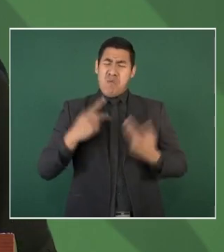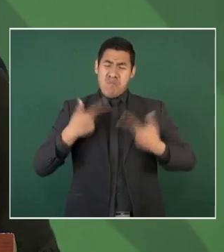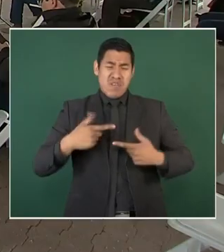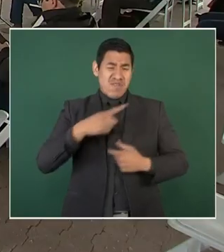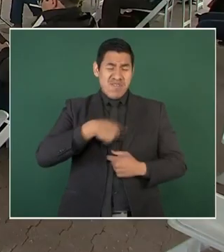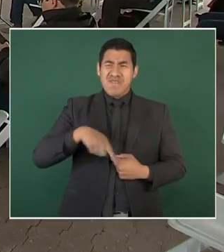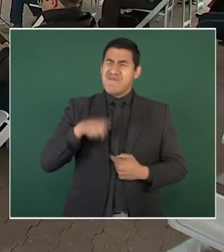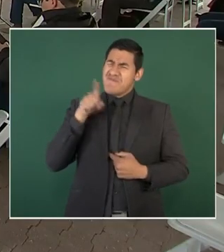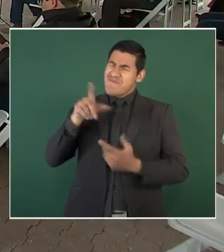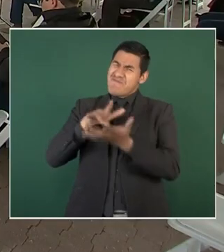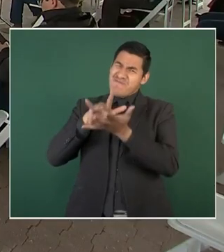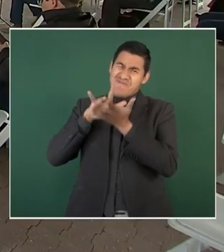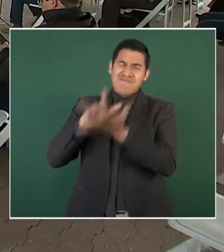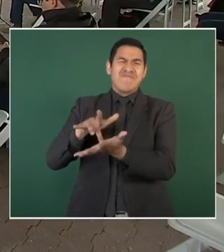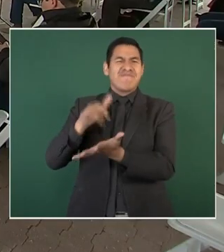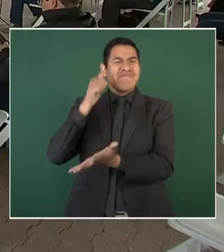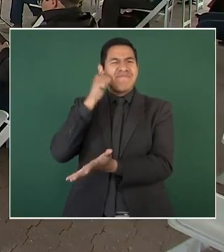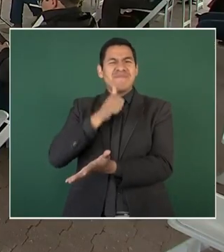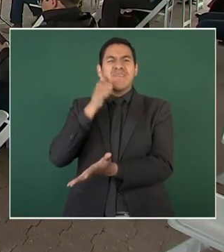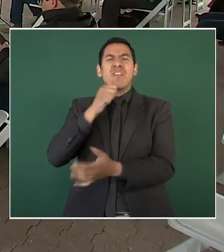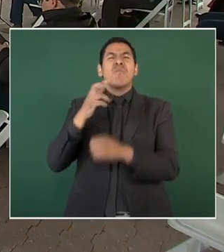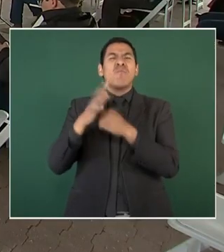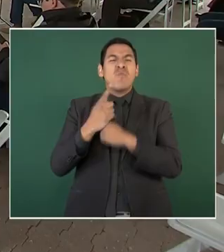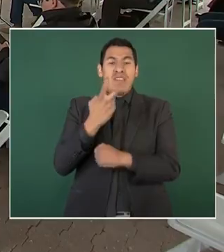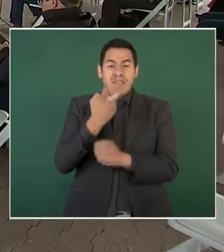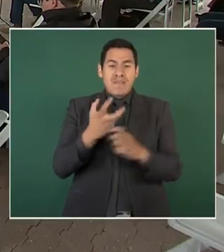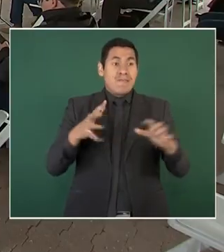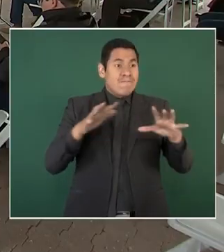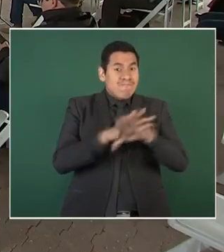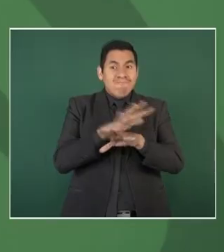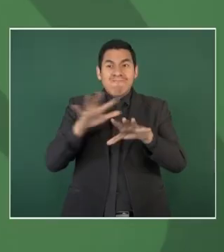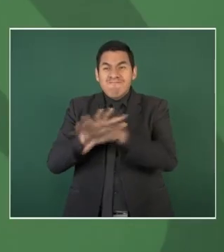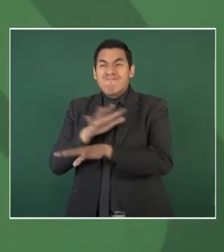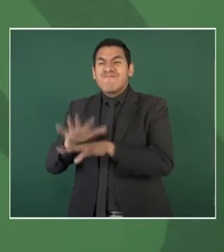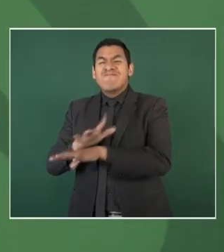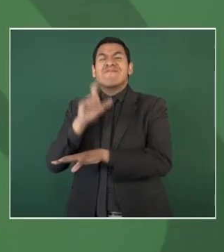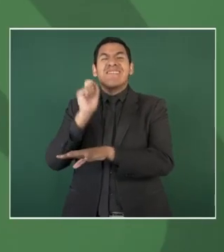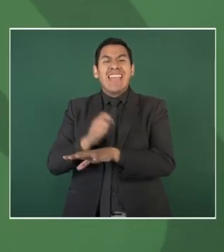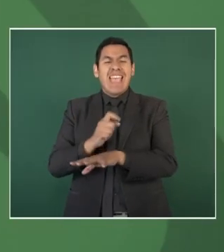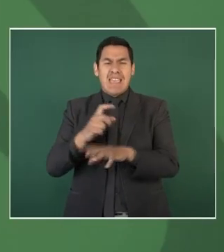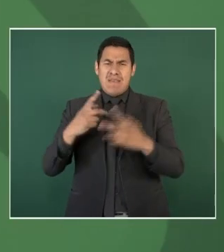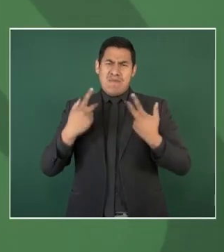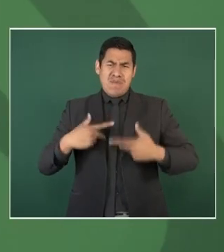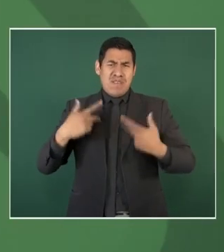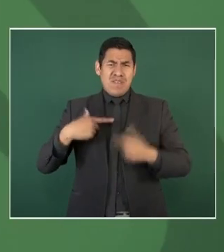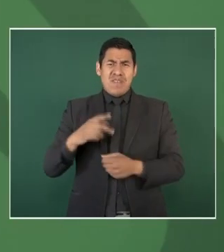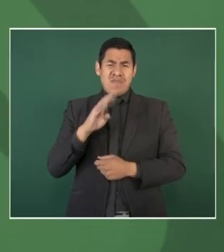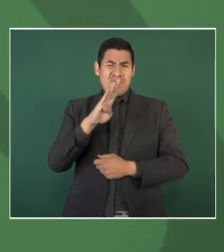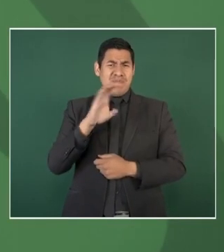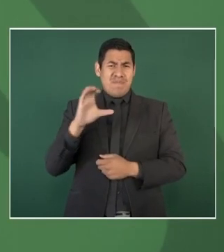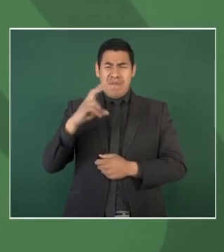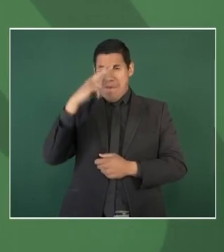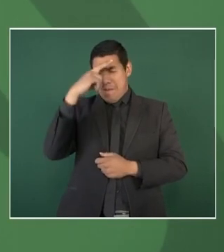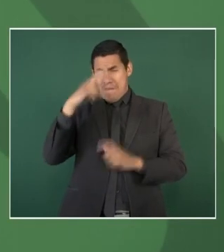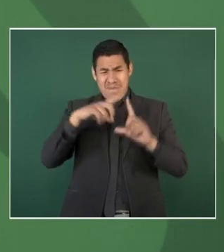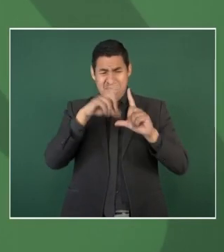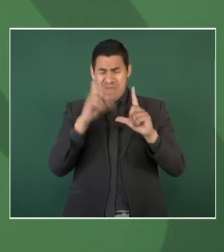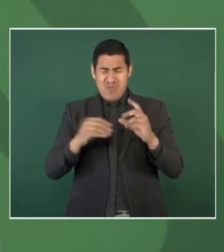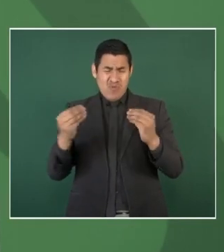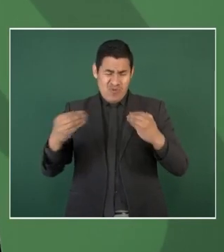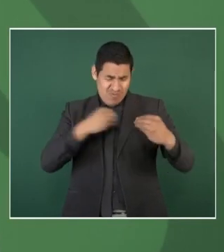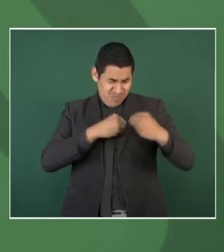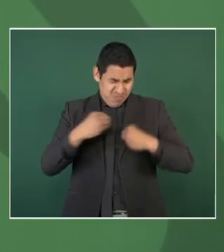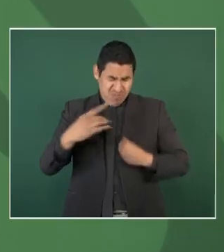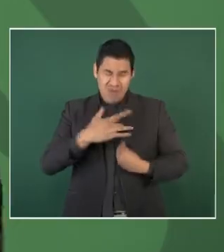usted, porque esa transformación se encarna y vive en el corazón de millones de mexicanas y de mexicanos. Bienvenido